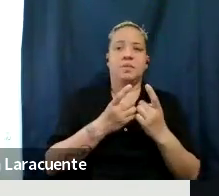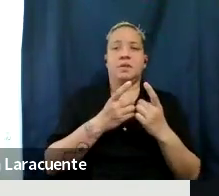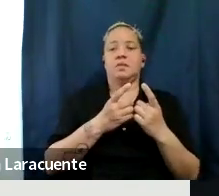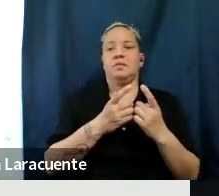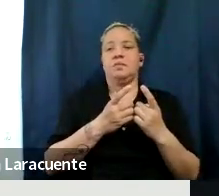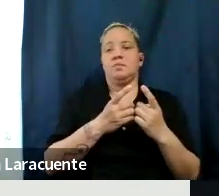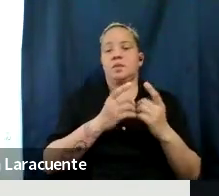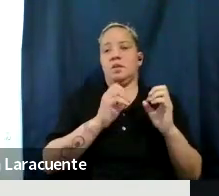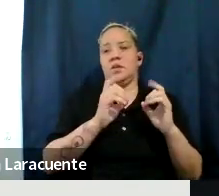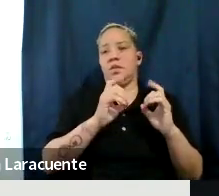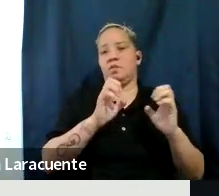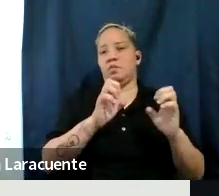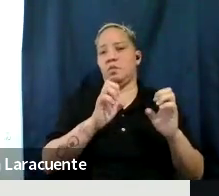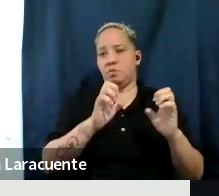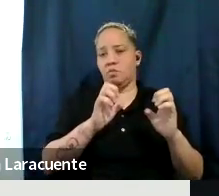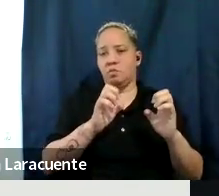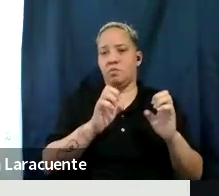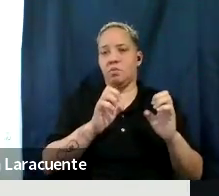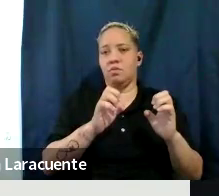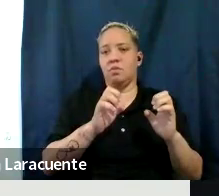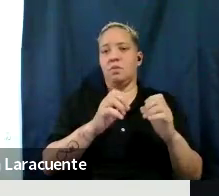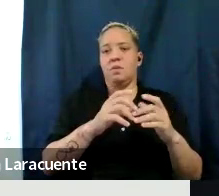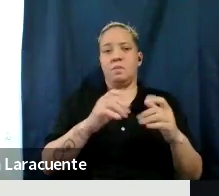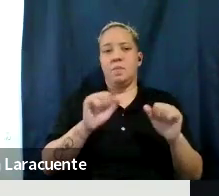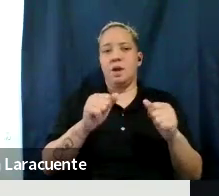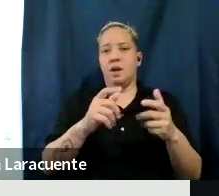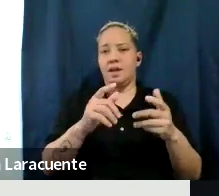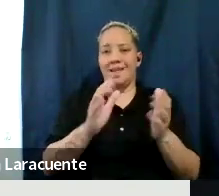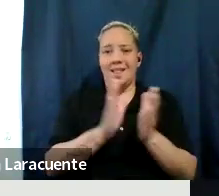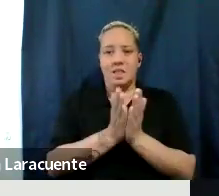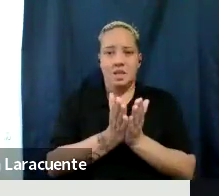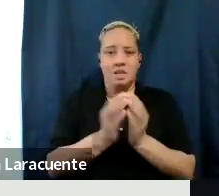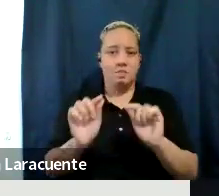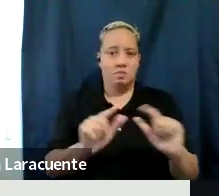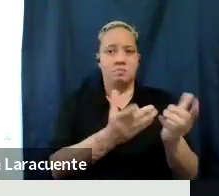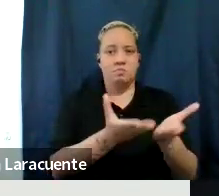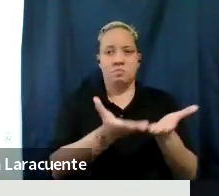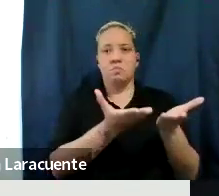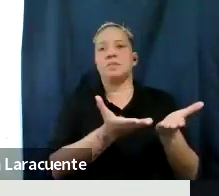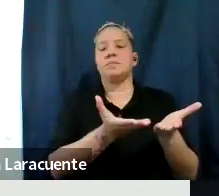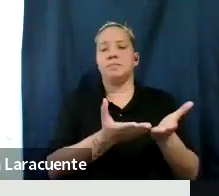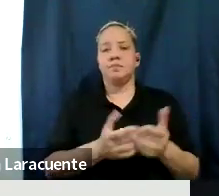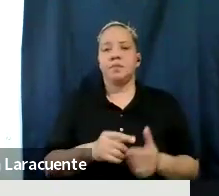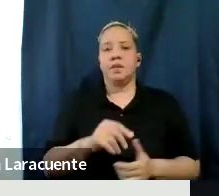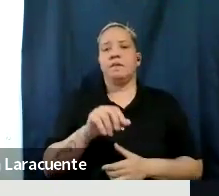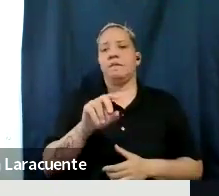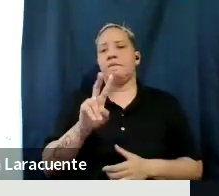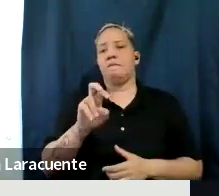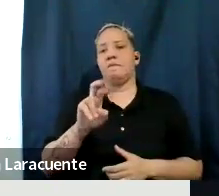Puerto Rico para la publicación de ese libro que tienen en pantalla de verso y prosa para